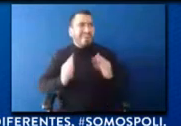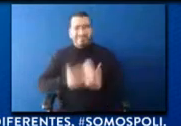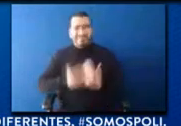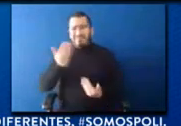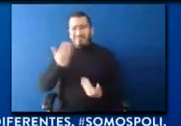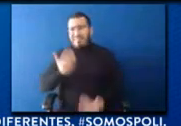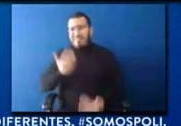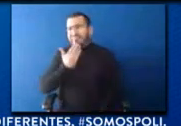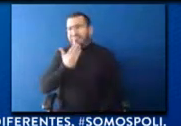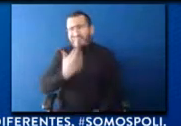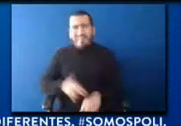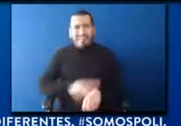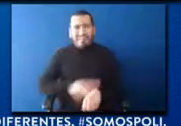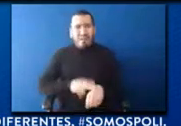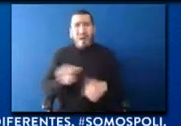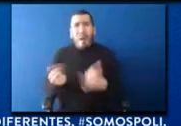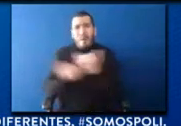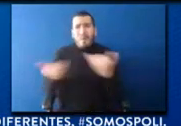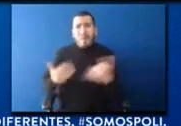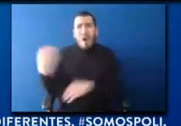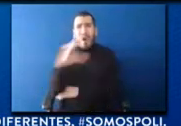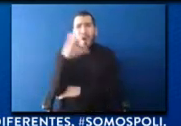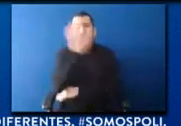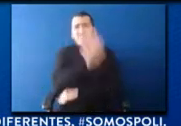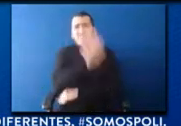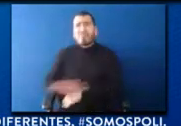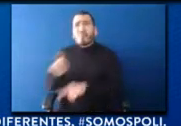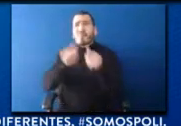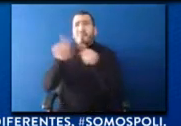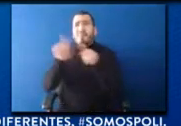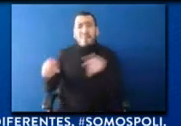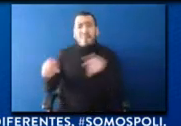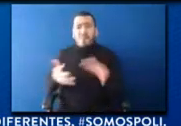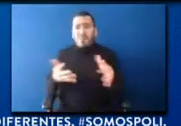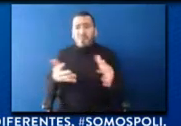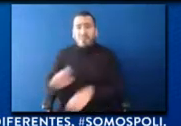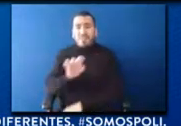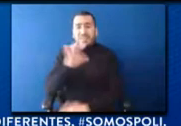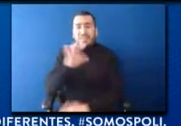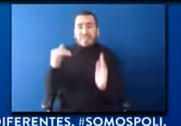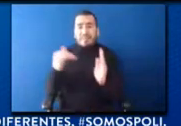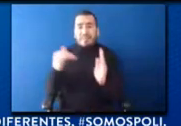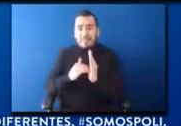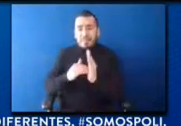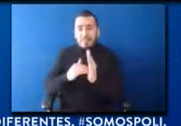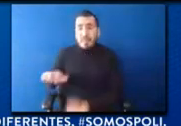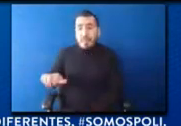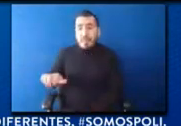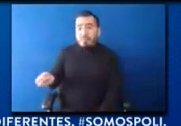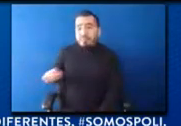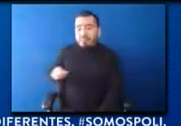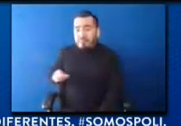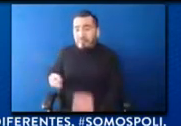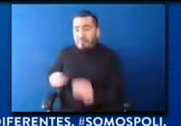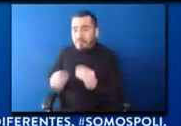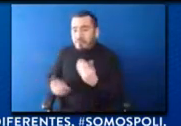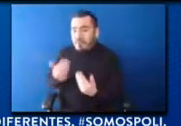más natural encontrar en el país cerca de 15 mil cajeros aproximadamente que existen en nuestro